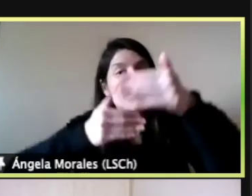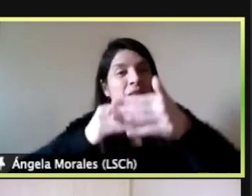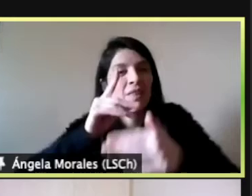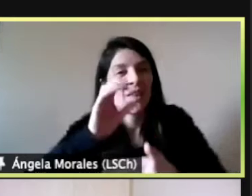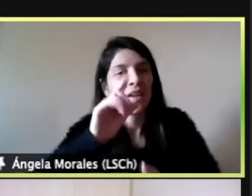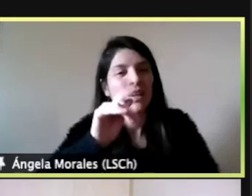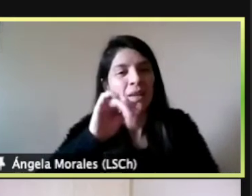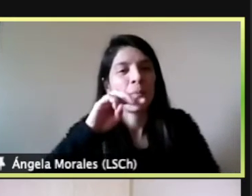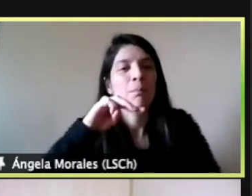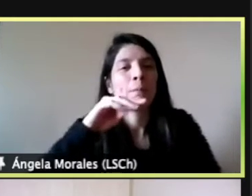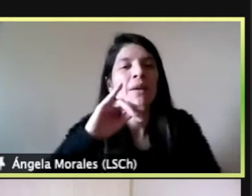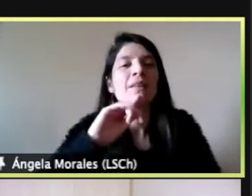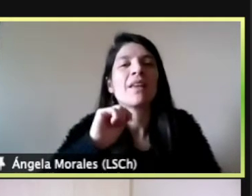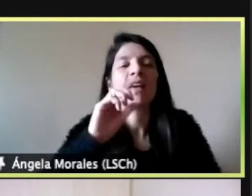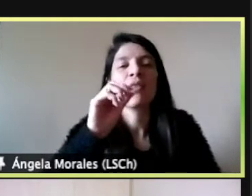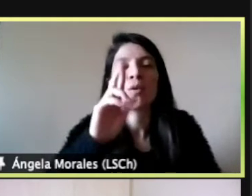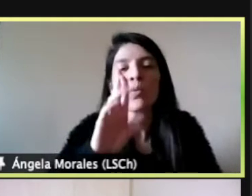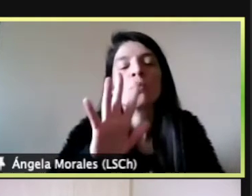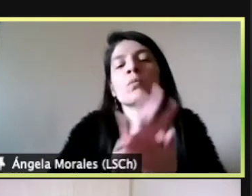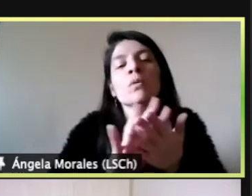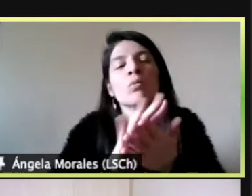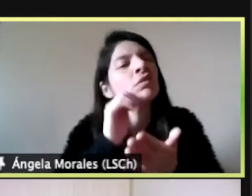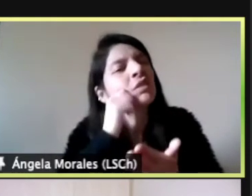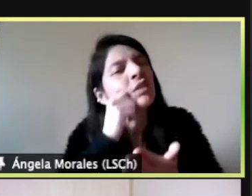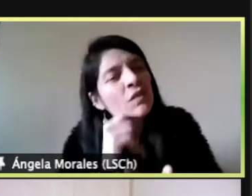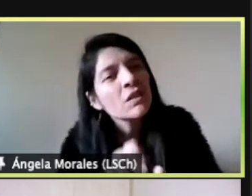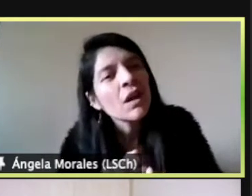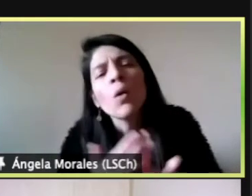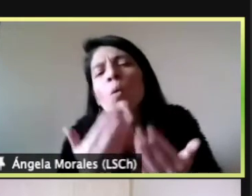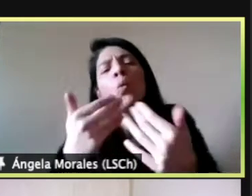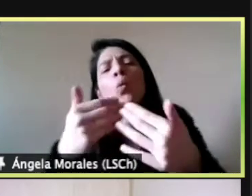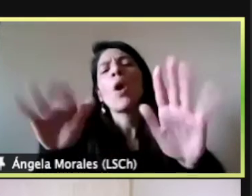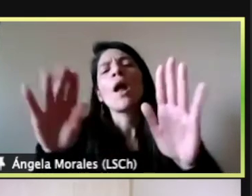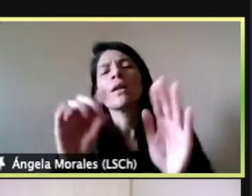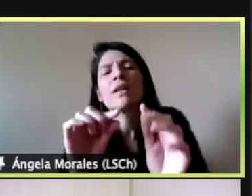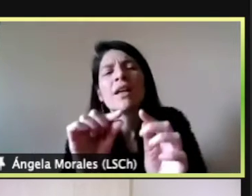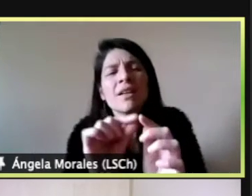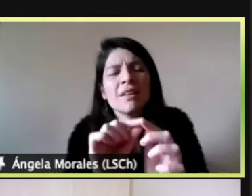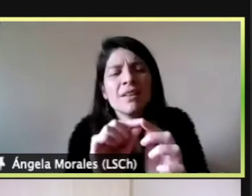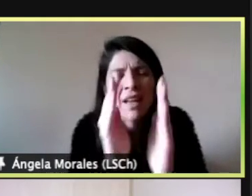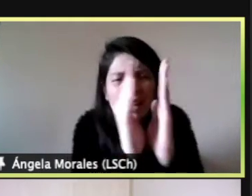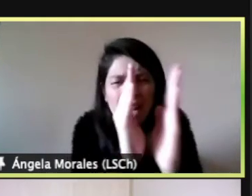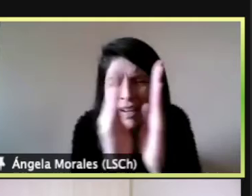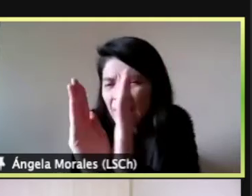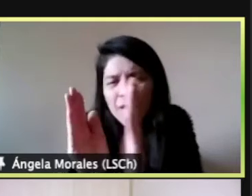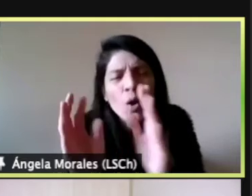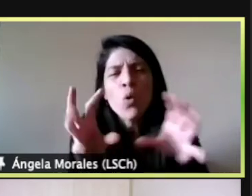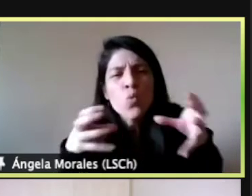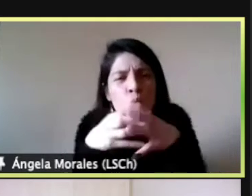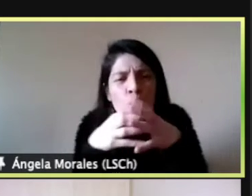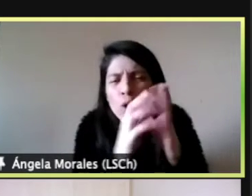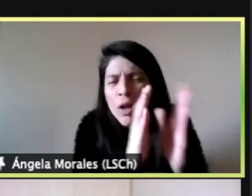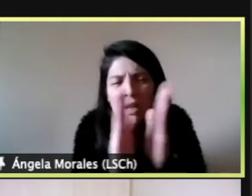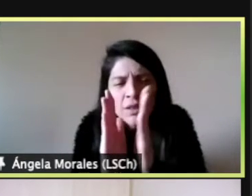carácter o conjunto de caracteres. Y también lo puedo separar por el ancho fijo. Por ejemplo, yo podría decir que existen